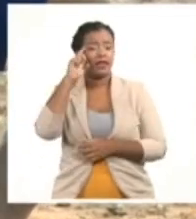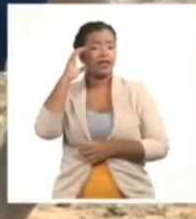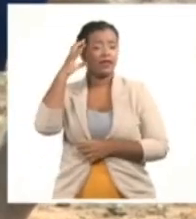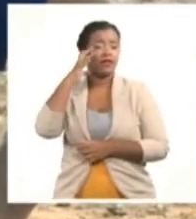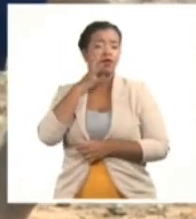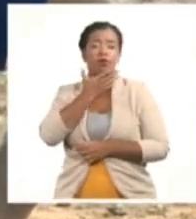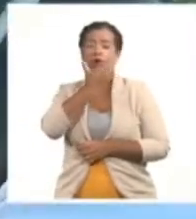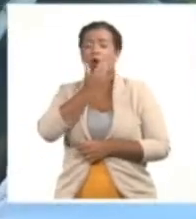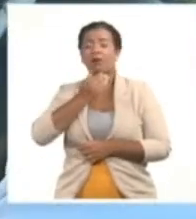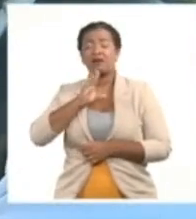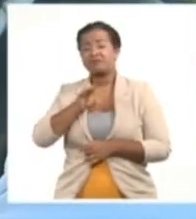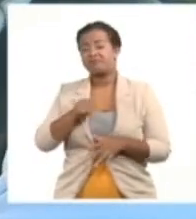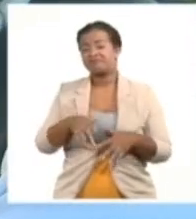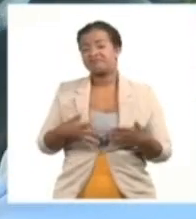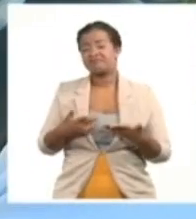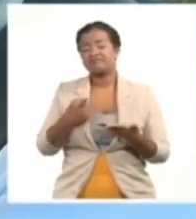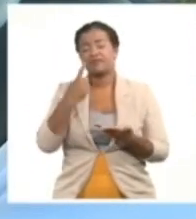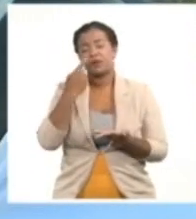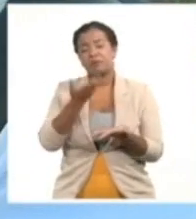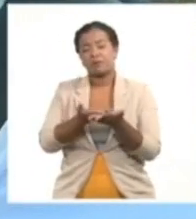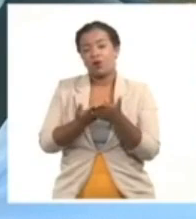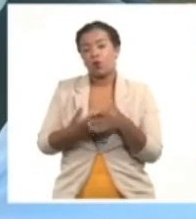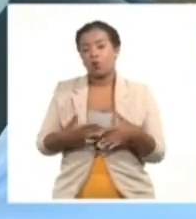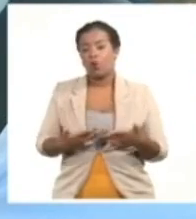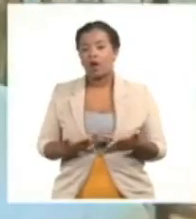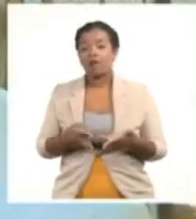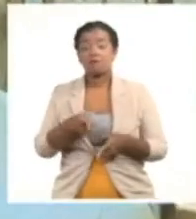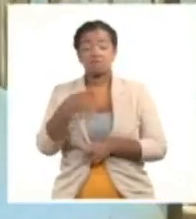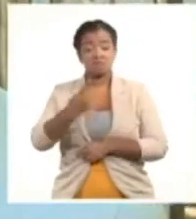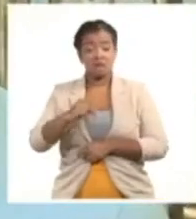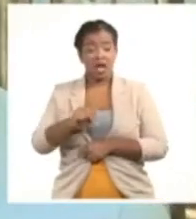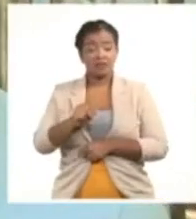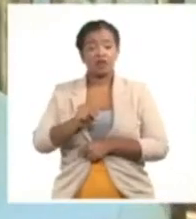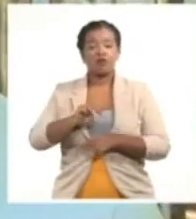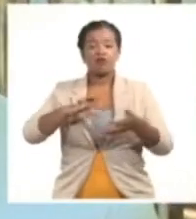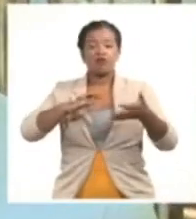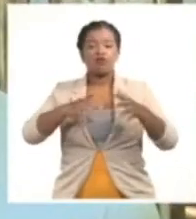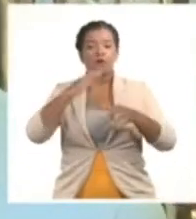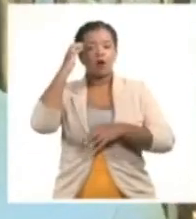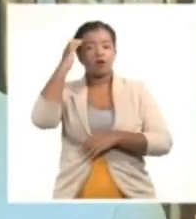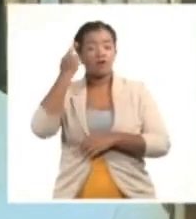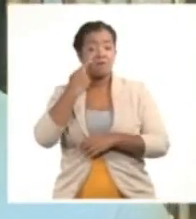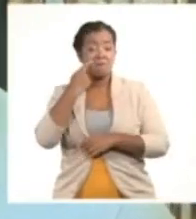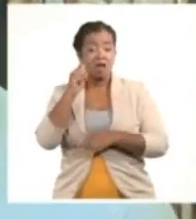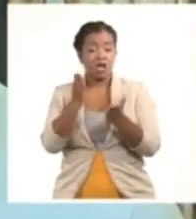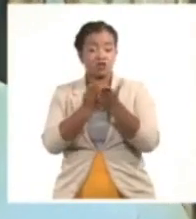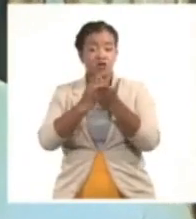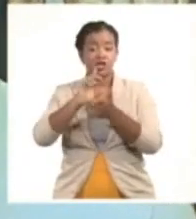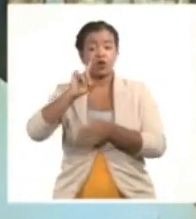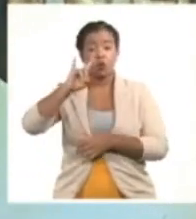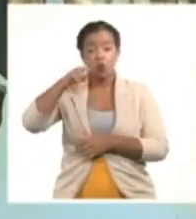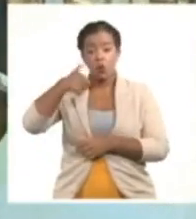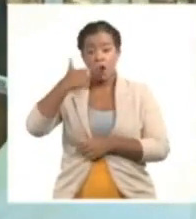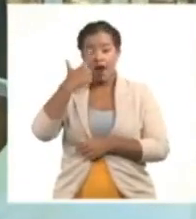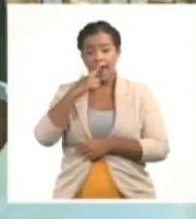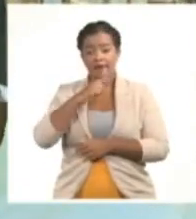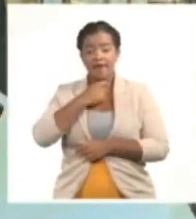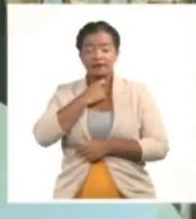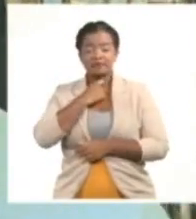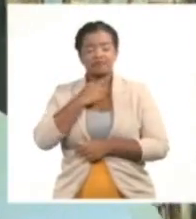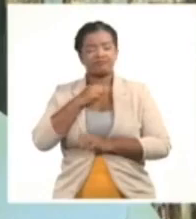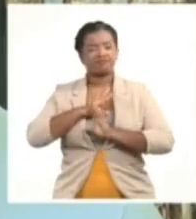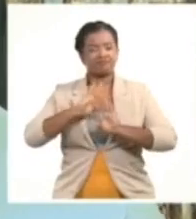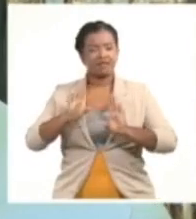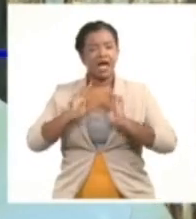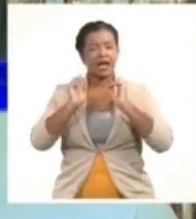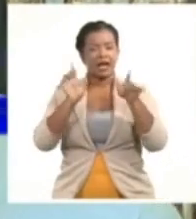una práctica común el ejercicio de gobierno al decir de este estudiante de la cujae bueno ya he tenido la oportunidad reunimos procesos como